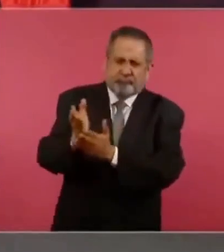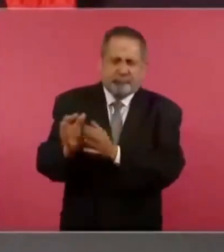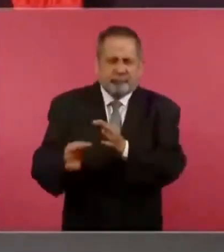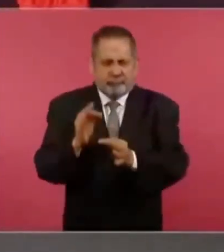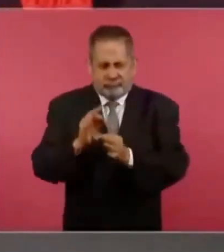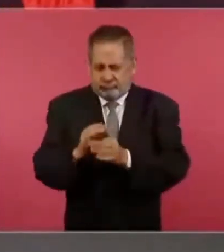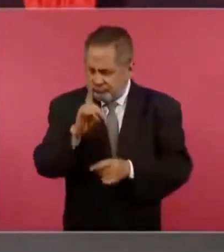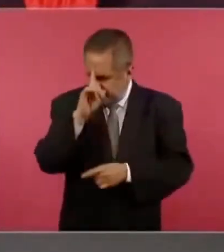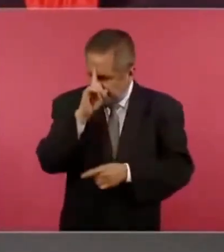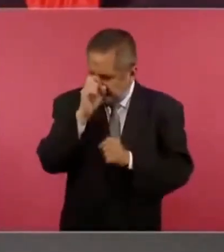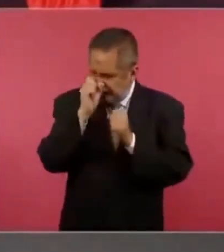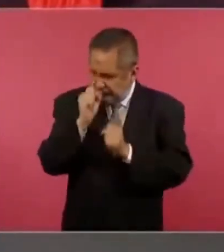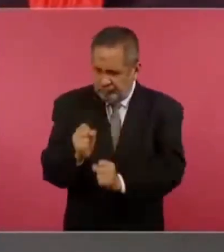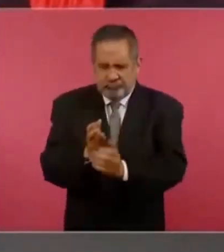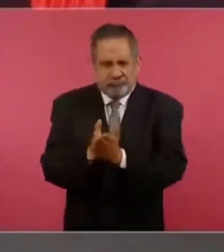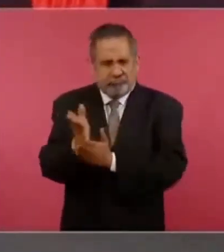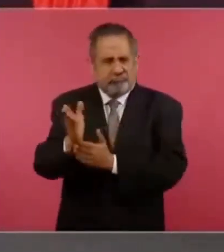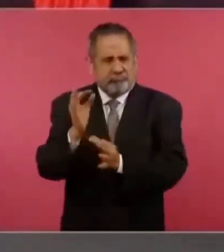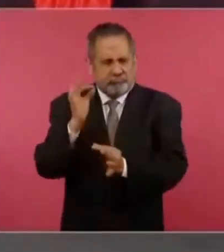íntegro,